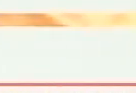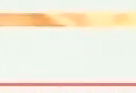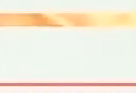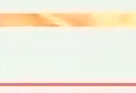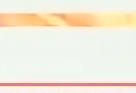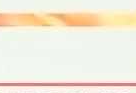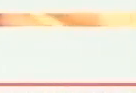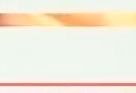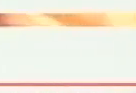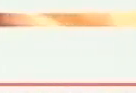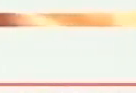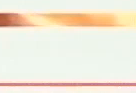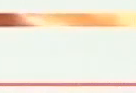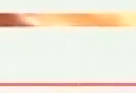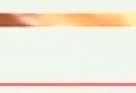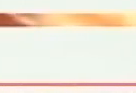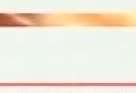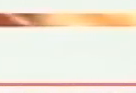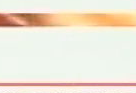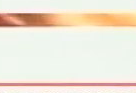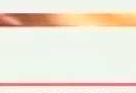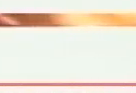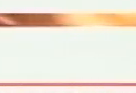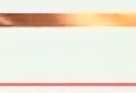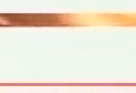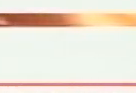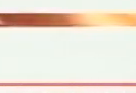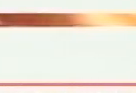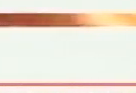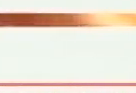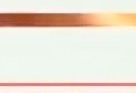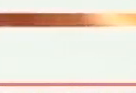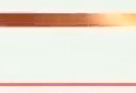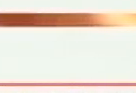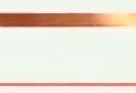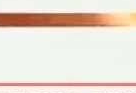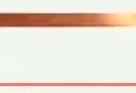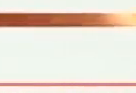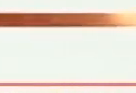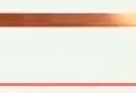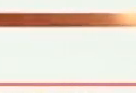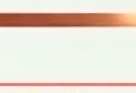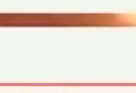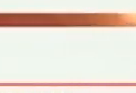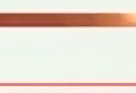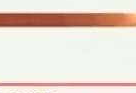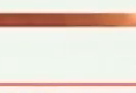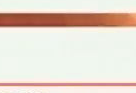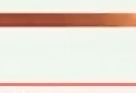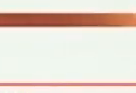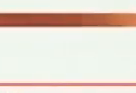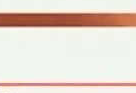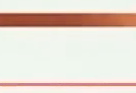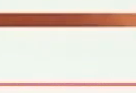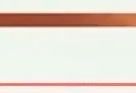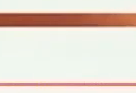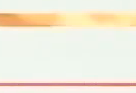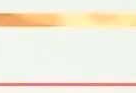Nacional Constituyente es plenipotenciaria, es decir, que está por encima de los poderes constituidos y